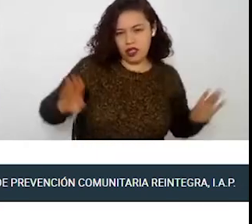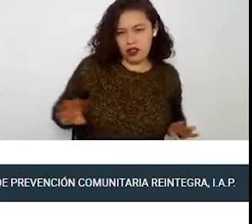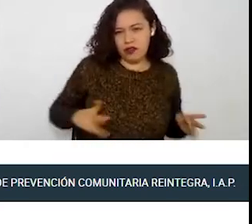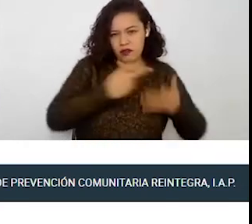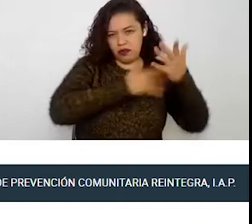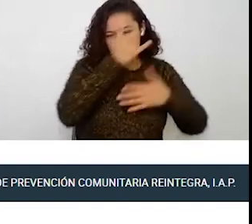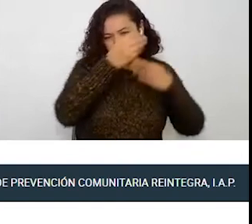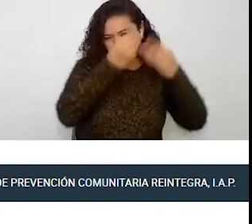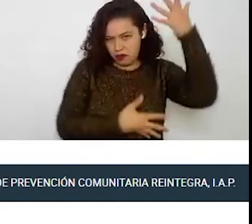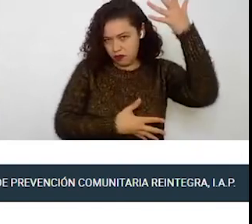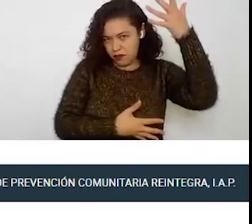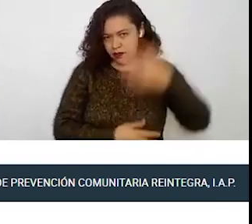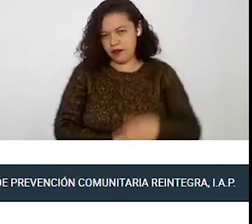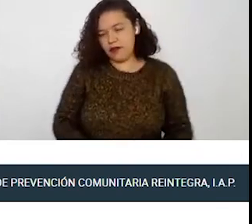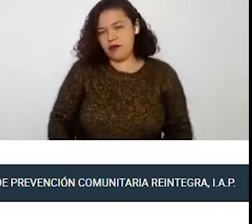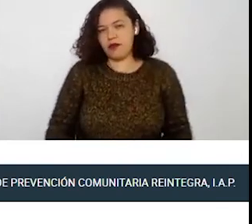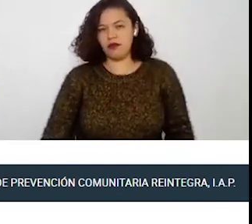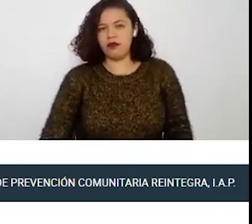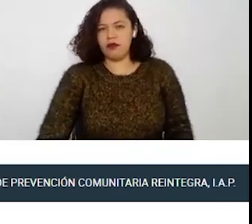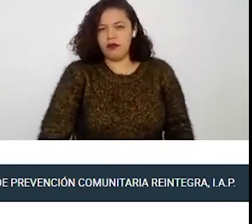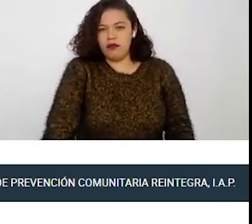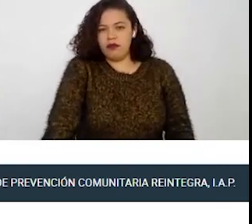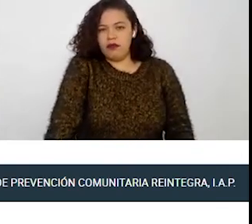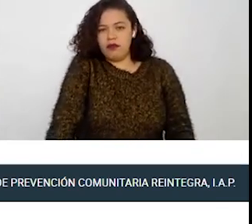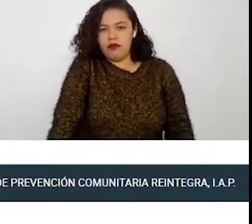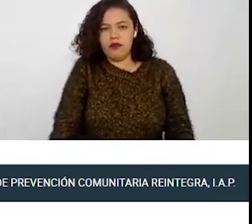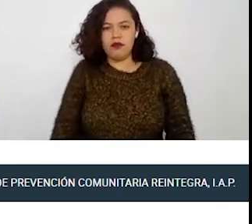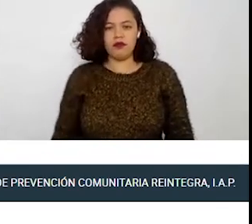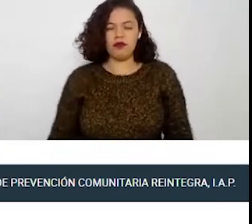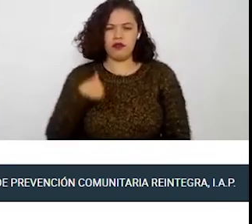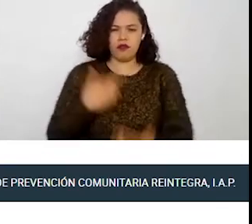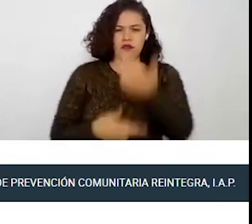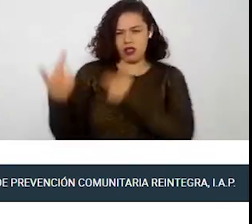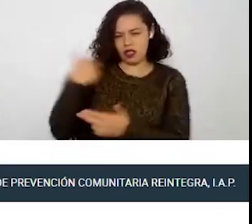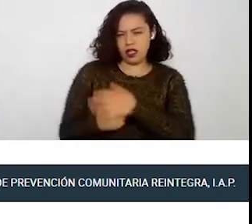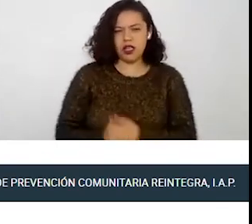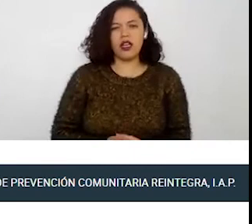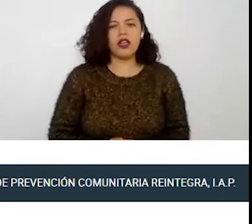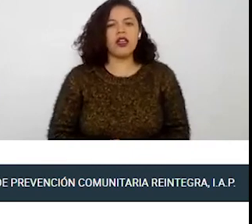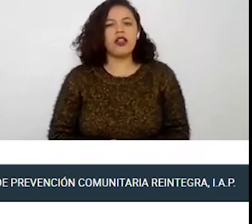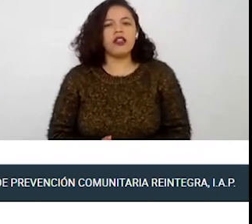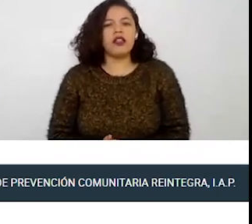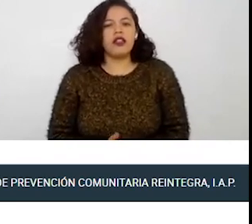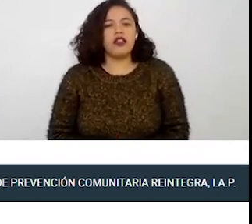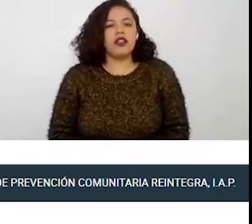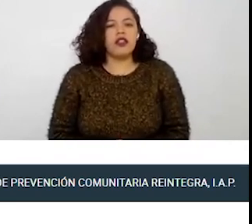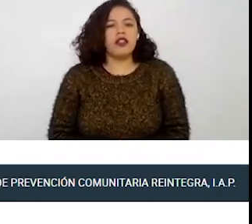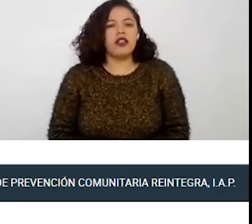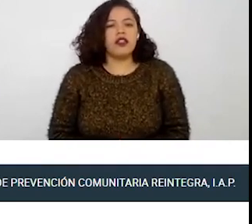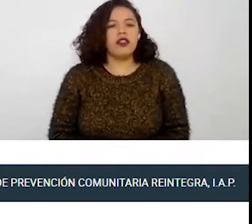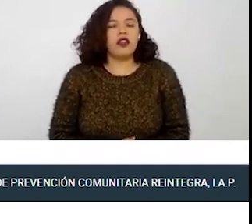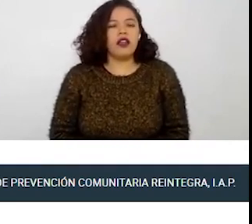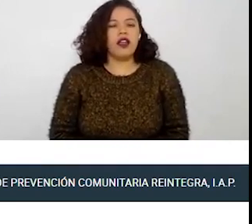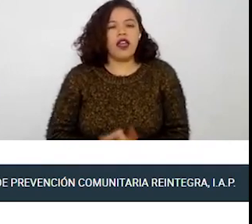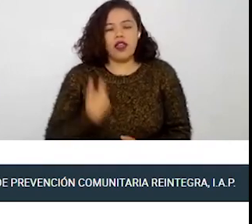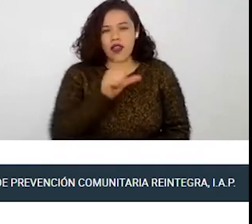es este que cargar entonces me voy a regresar me voy a regresar miren aquí es el